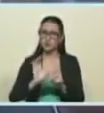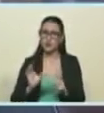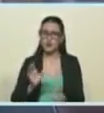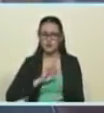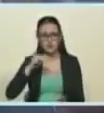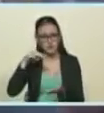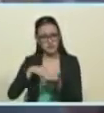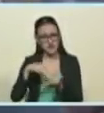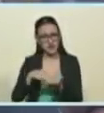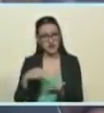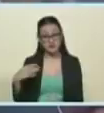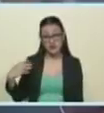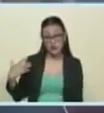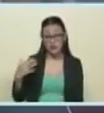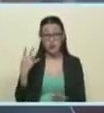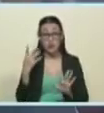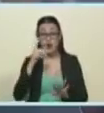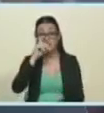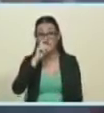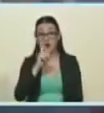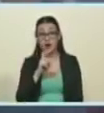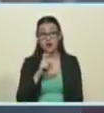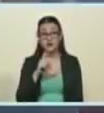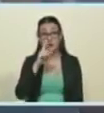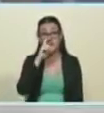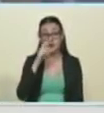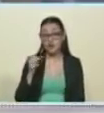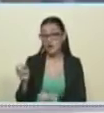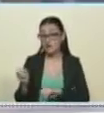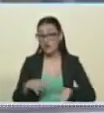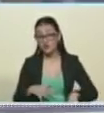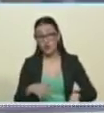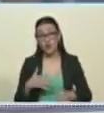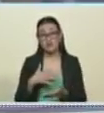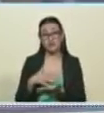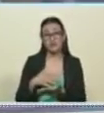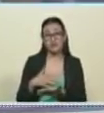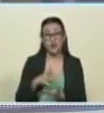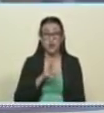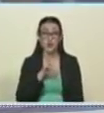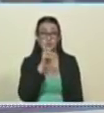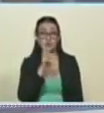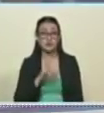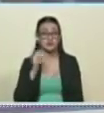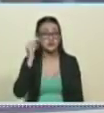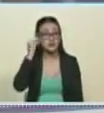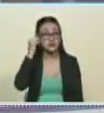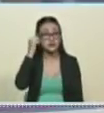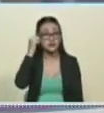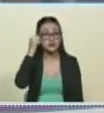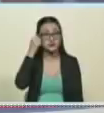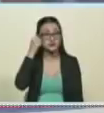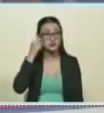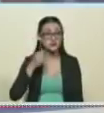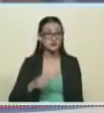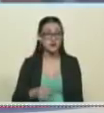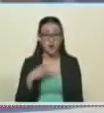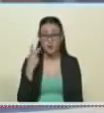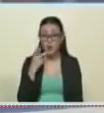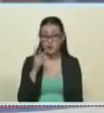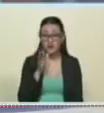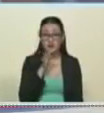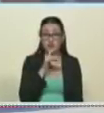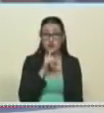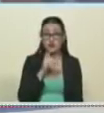suma, presidente, los últimos 9 años, que han sido años de abandono, de desidia, donde se desmontó cualquier política